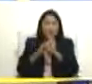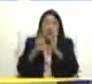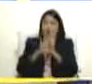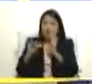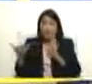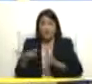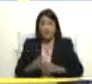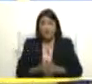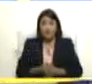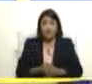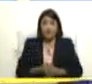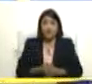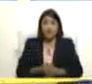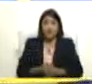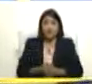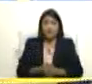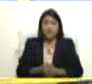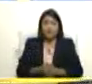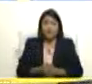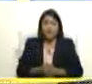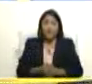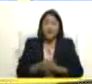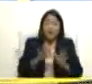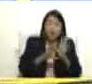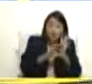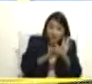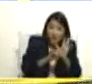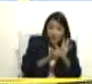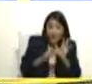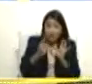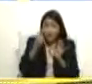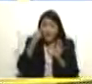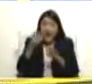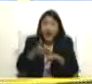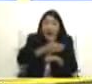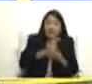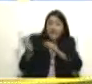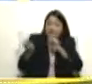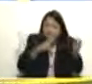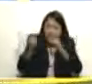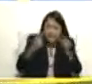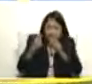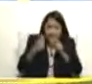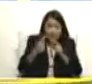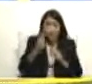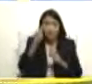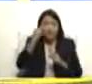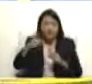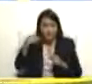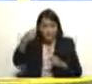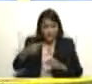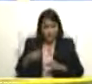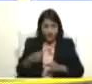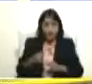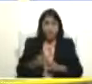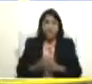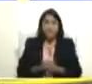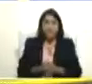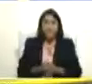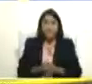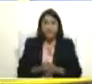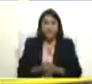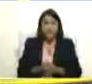Cuando un día después se acabó la violencia, la matanza, la sangre de los insurrectos, de